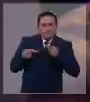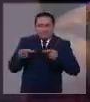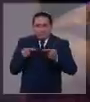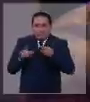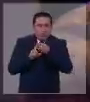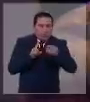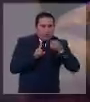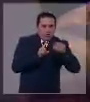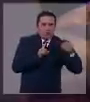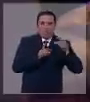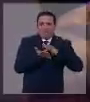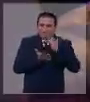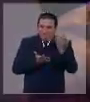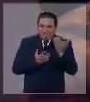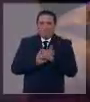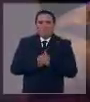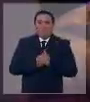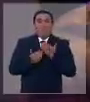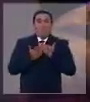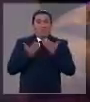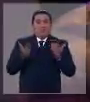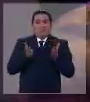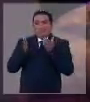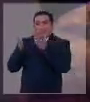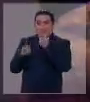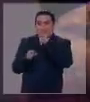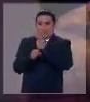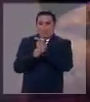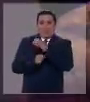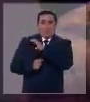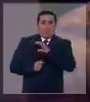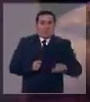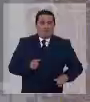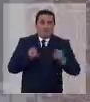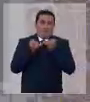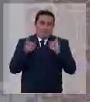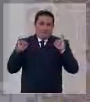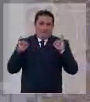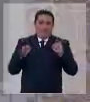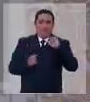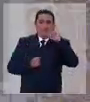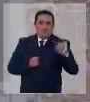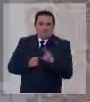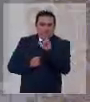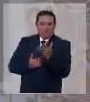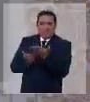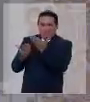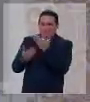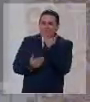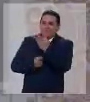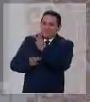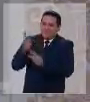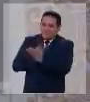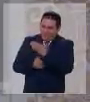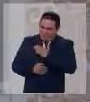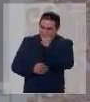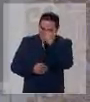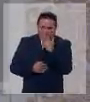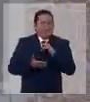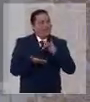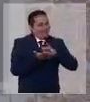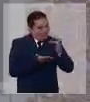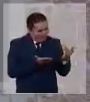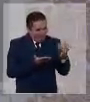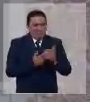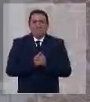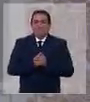bienvenida al candidato independiente Jaime Rodríguez Calderón. Bienvenido, candidato. Buenas noches, Gaby. Saludos a todos. Damos la bienvenida también al